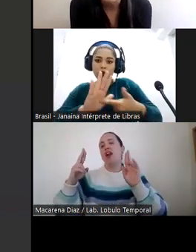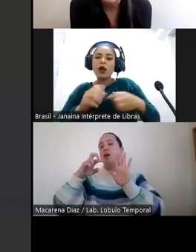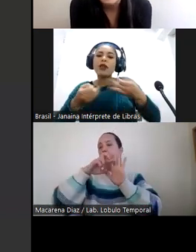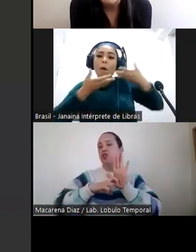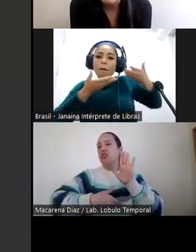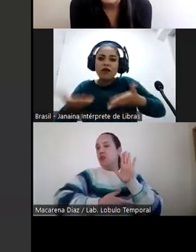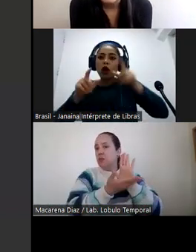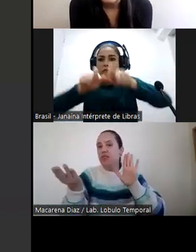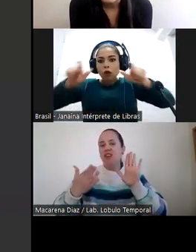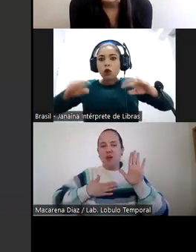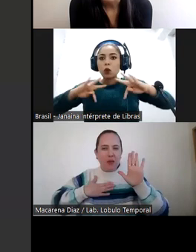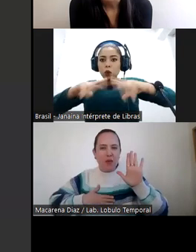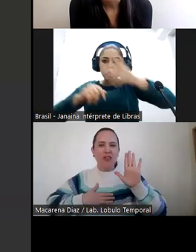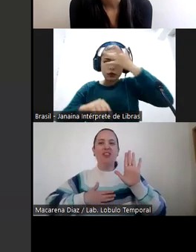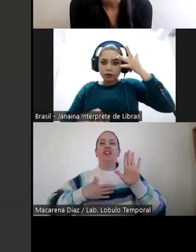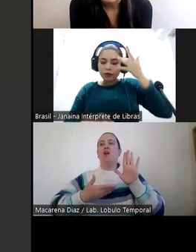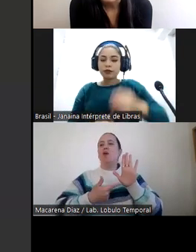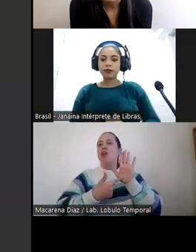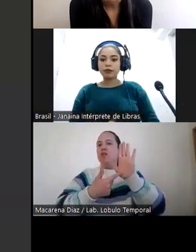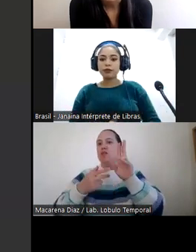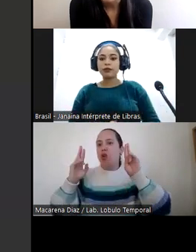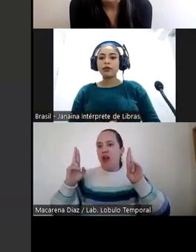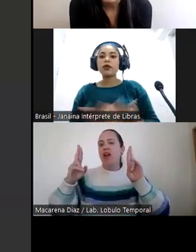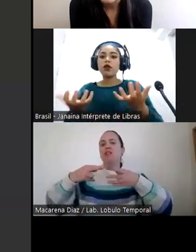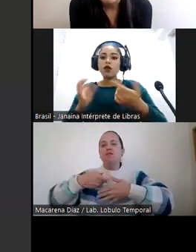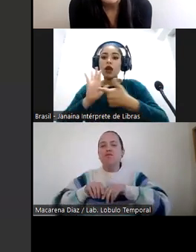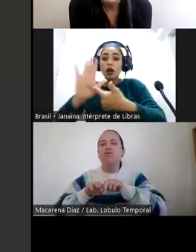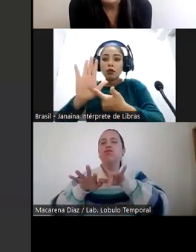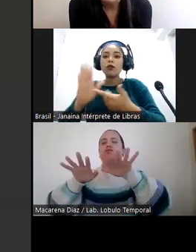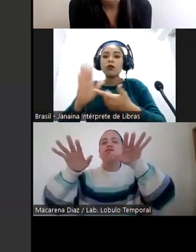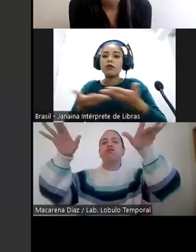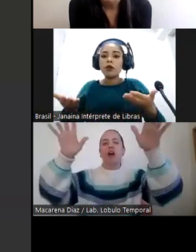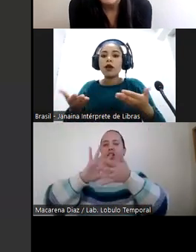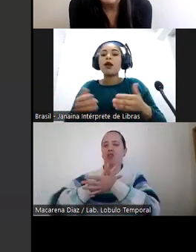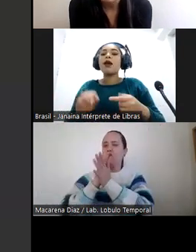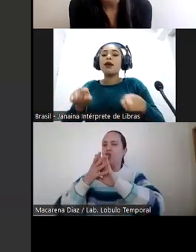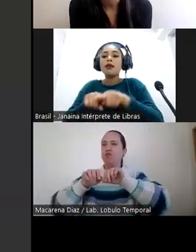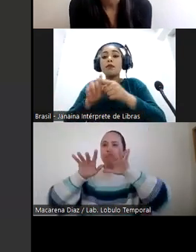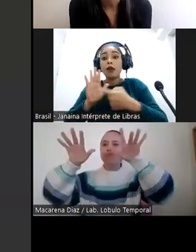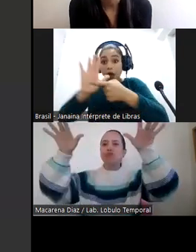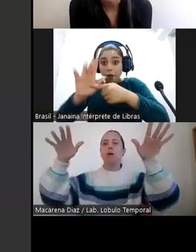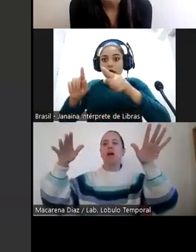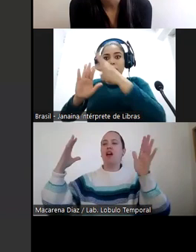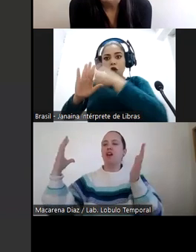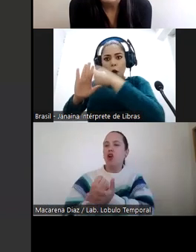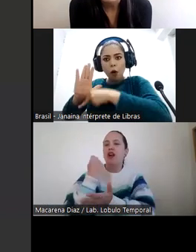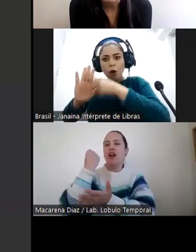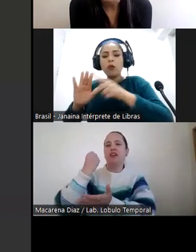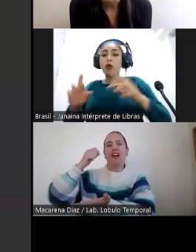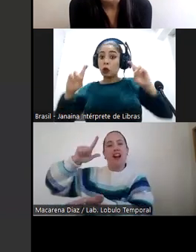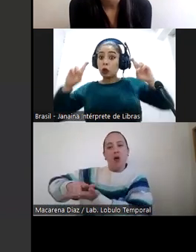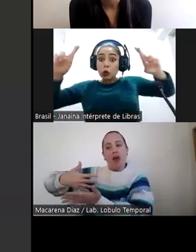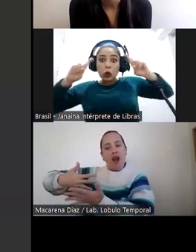quienes han accedido. Quiero mostrarles, tengo el agrado de mostrarles y presentarles este proyecto. Ojalá que pueda